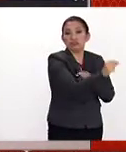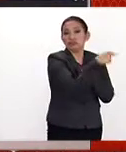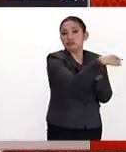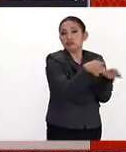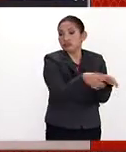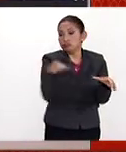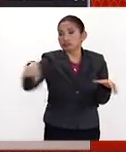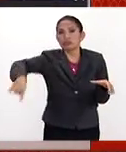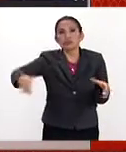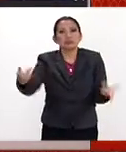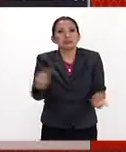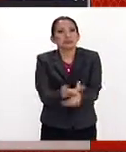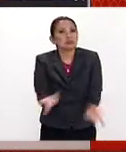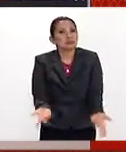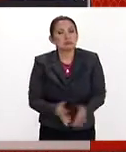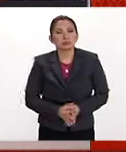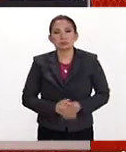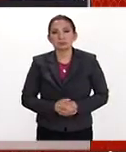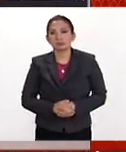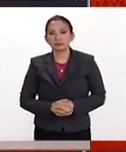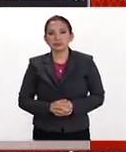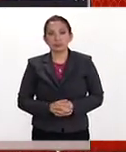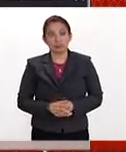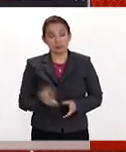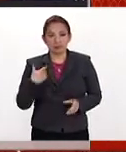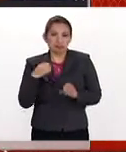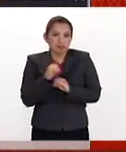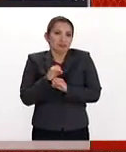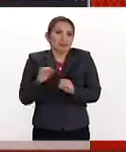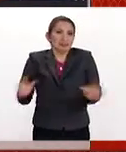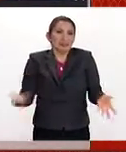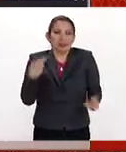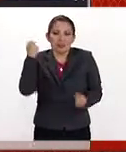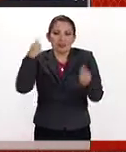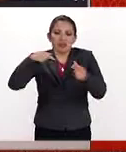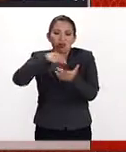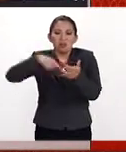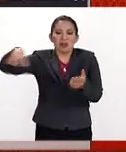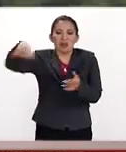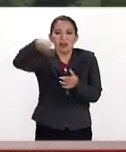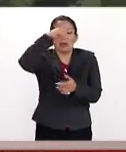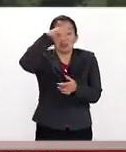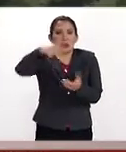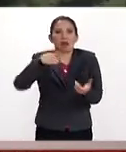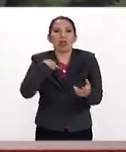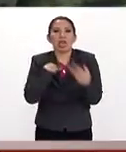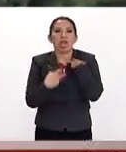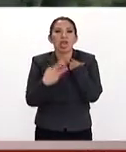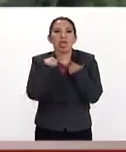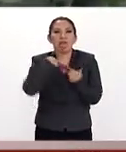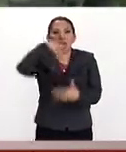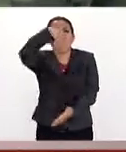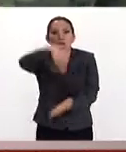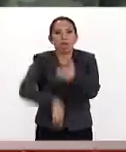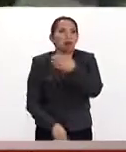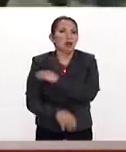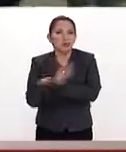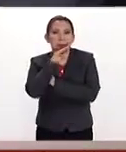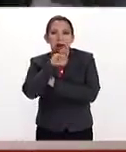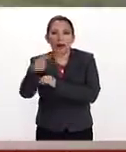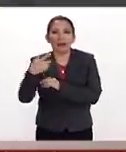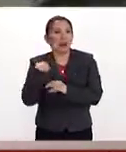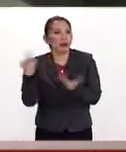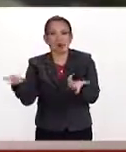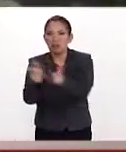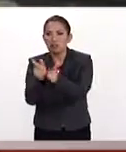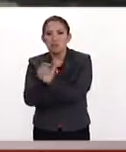esta lucha antinarco? Bueno, pues evidentemente, Pati, varias zonas de nuestro país quedarían colapsadas y a merced